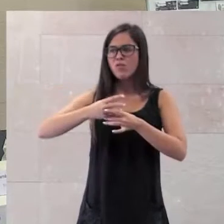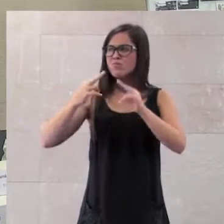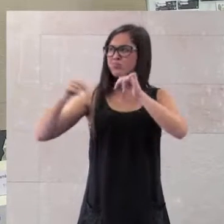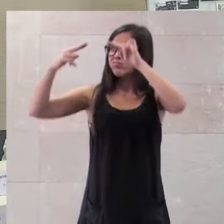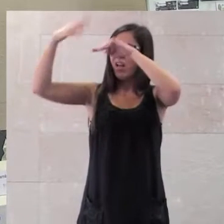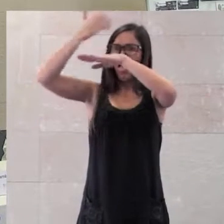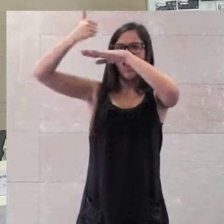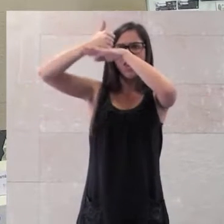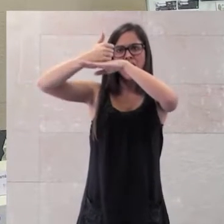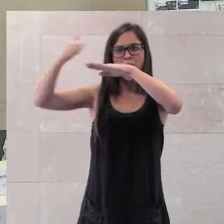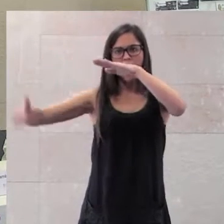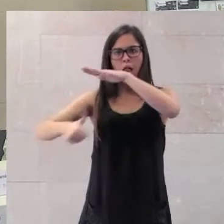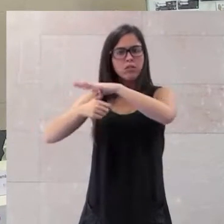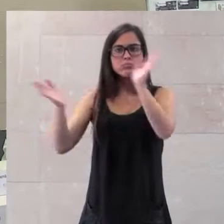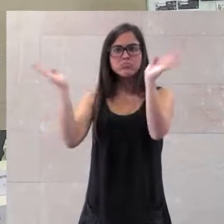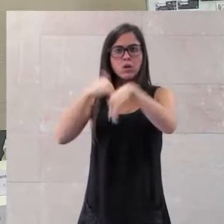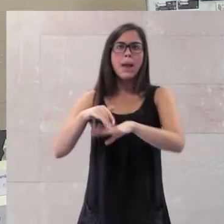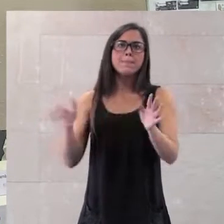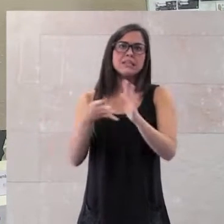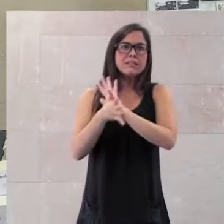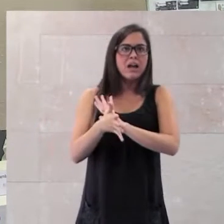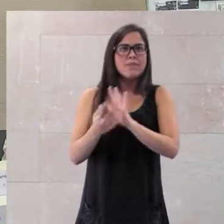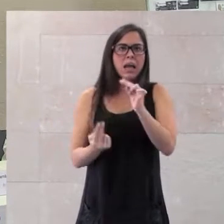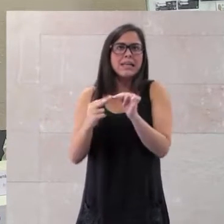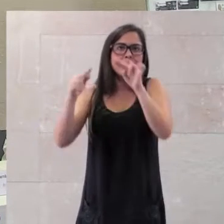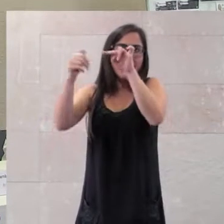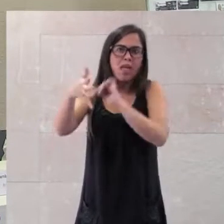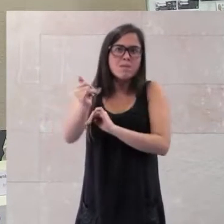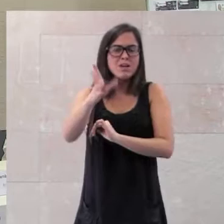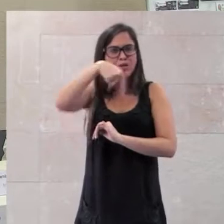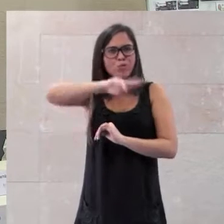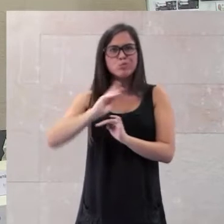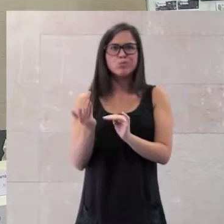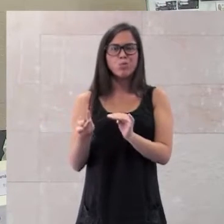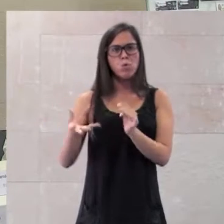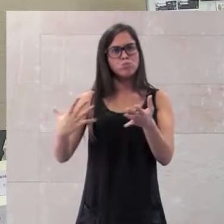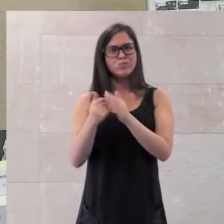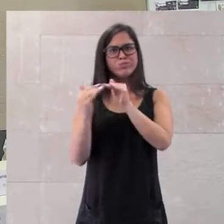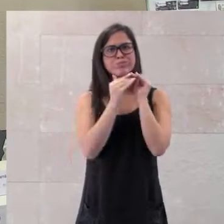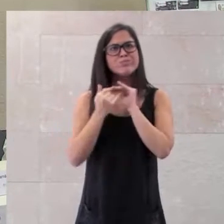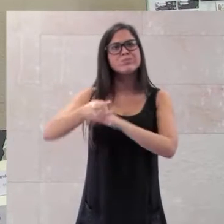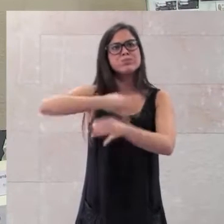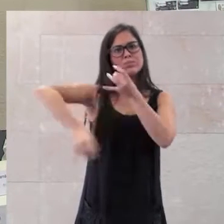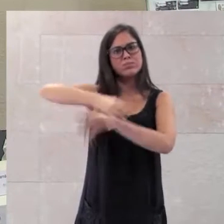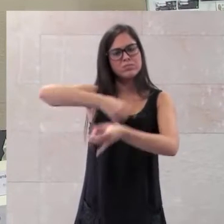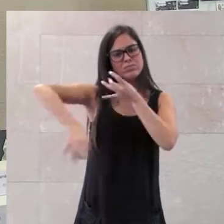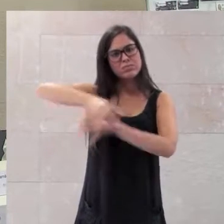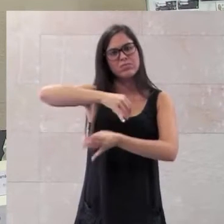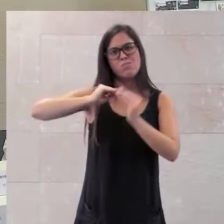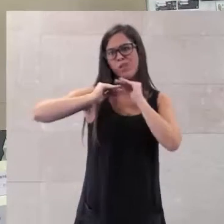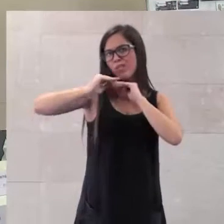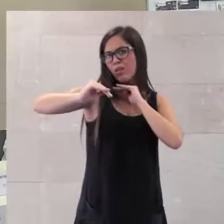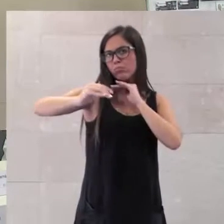quiero decir que no haya contradicciones y que no haya jerarquías, pero bueno, es un nivel más bajo de jerarquía y hay más tendencia a la